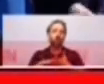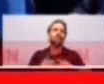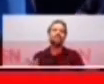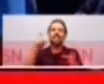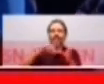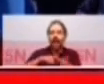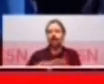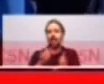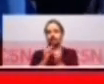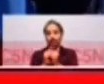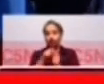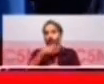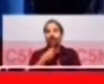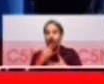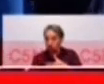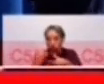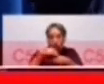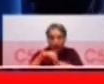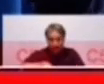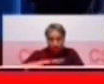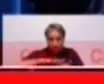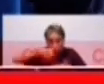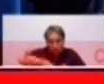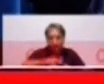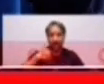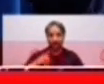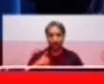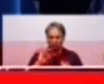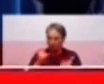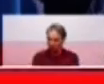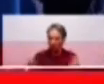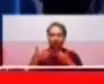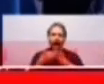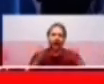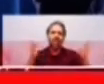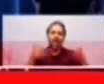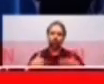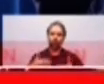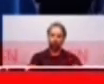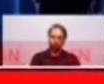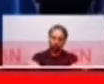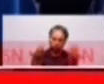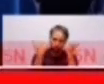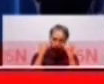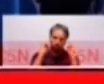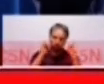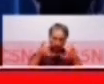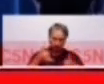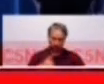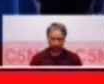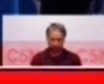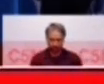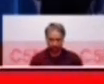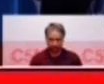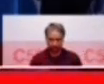mecha corta porque la situación es compleja ya venía haciéndolo Entonces pienso Cuánto es lo que se puede aguantar porque este gobierno lo quiere hacer todo